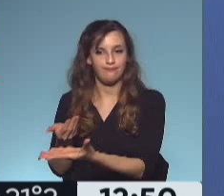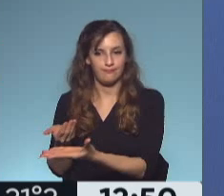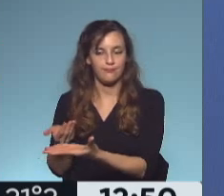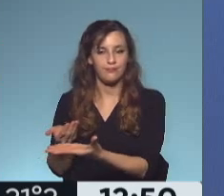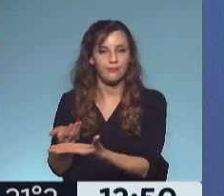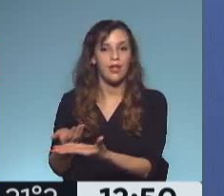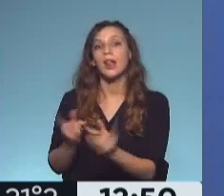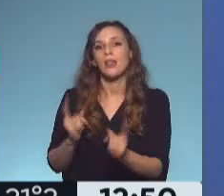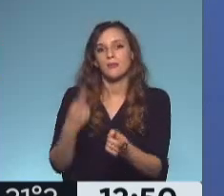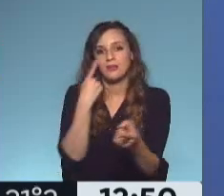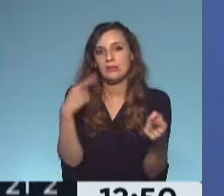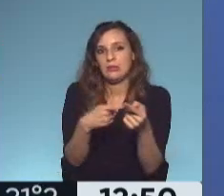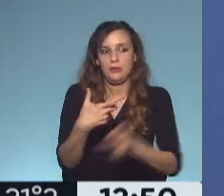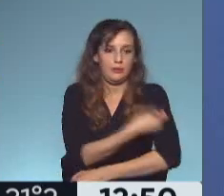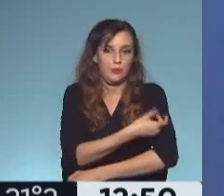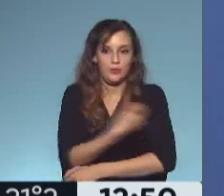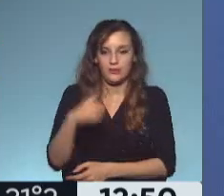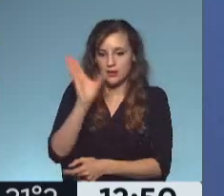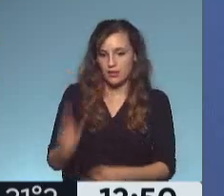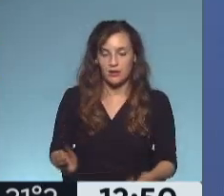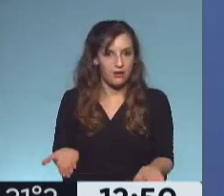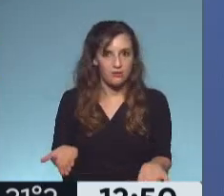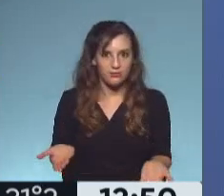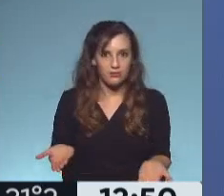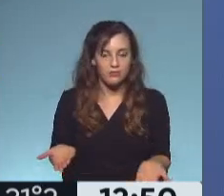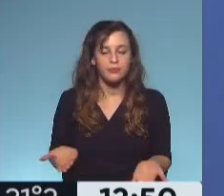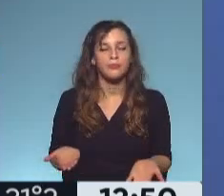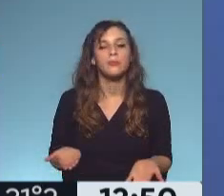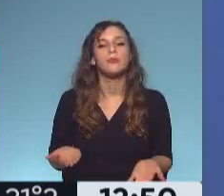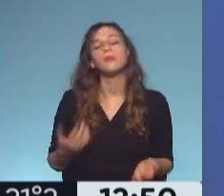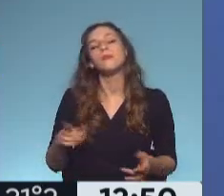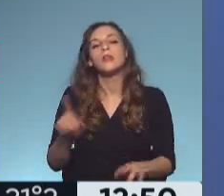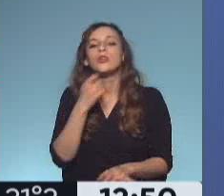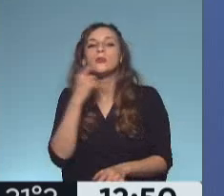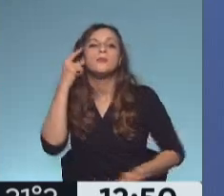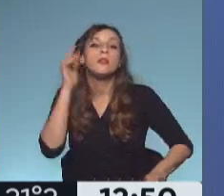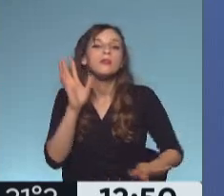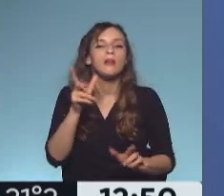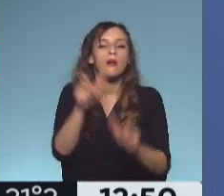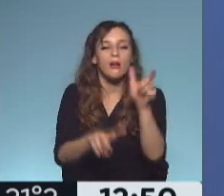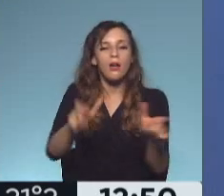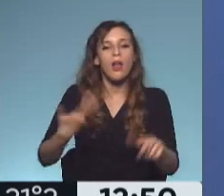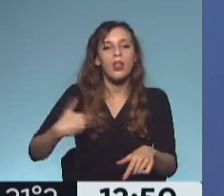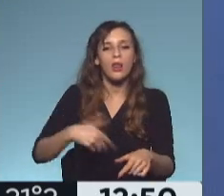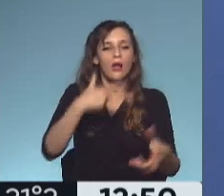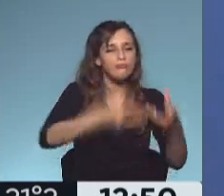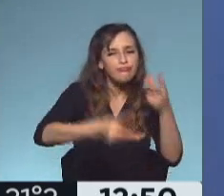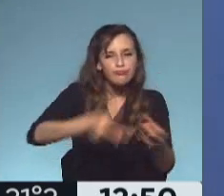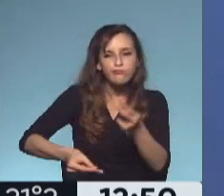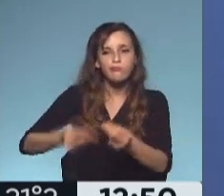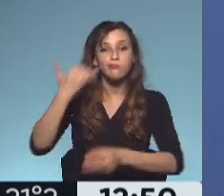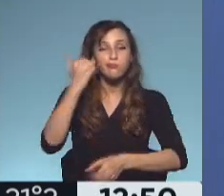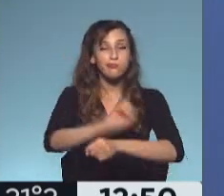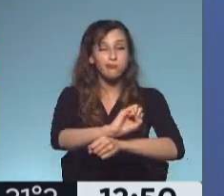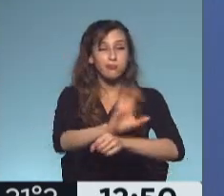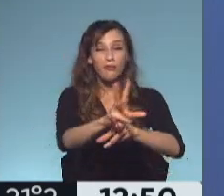más pronto posible vacunas en el país. Pero si nosotros pensamos que vacunando a la población argentina esta pesadilla de la pandemia va a terminar, sabemos